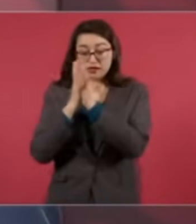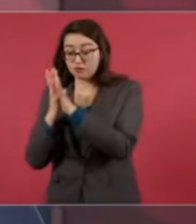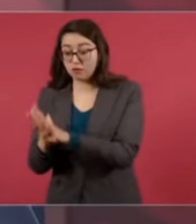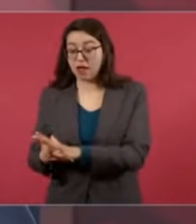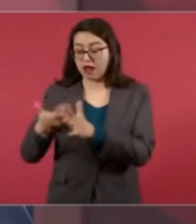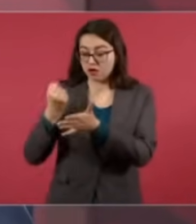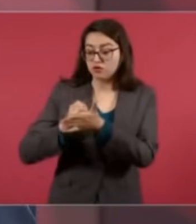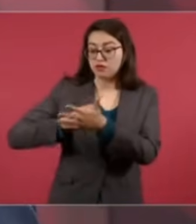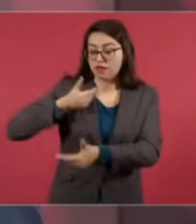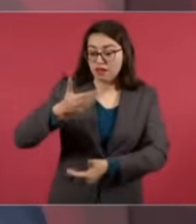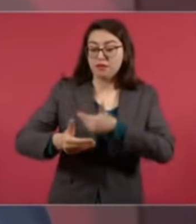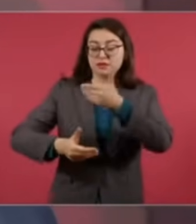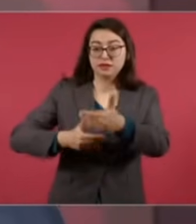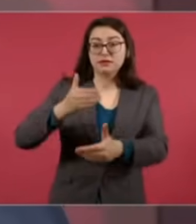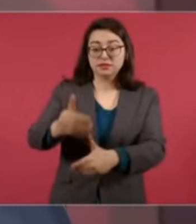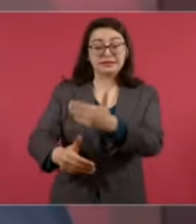sin la honestidad,